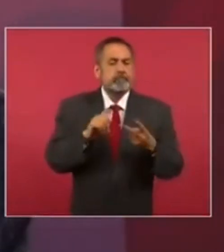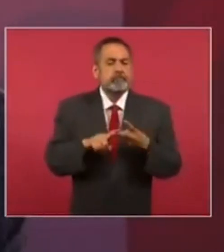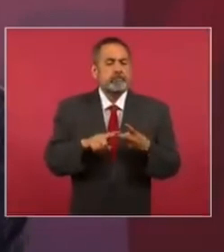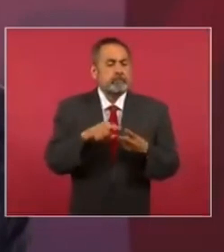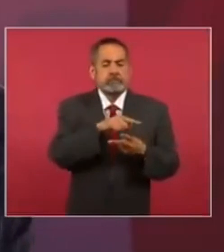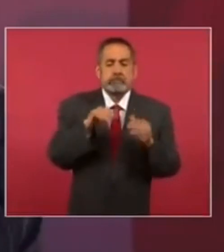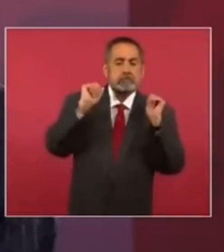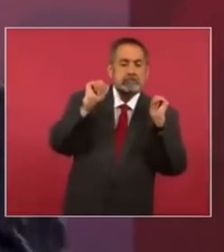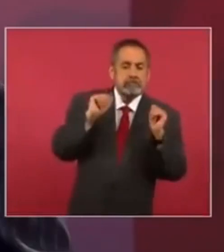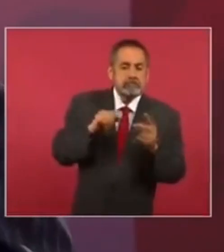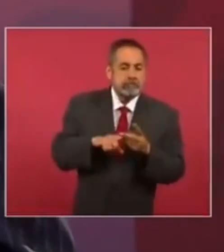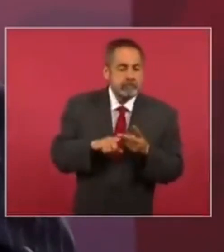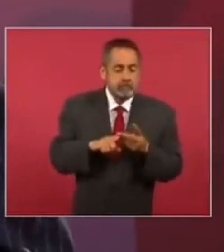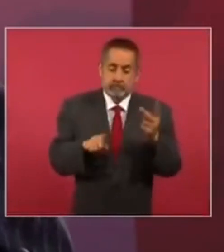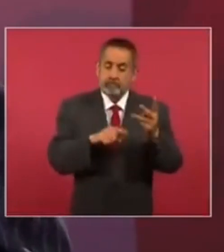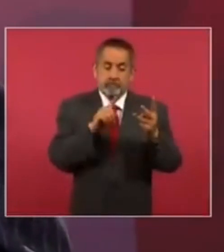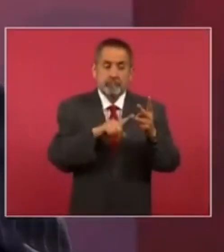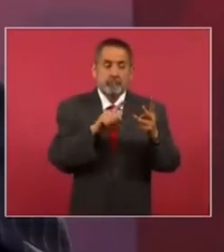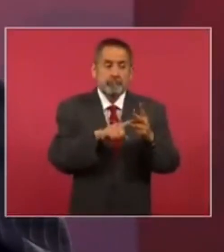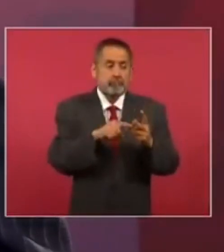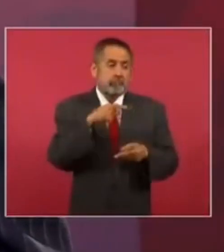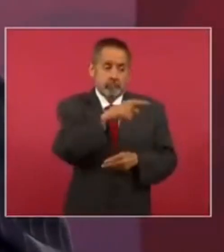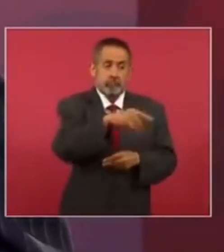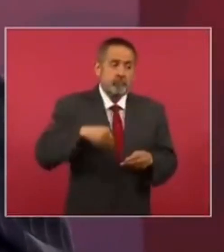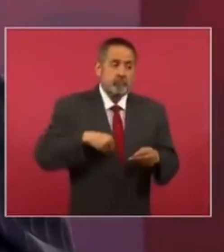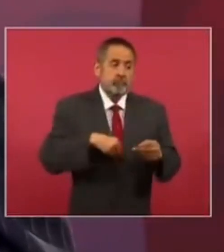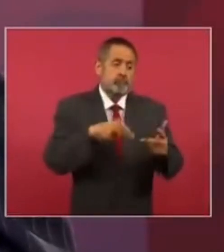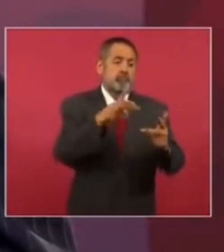pues por homicidios.